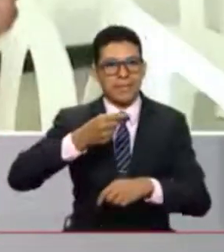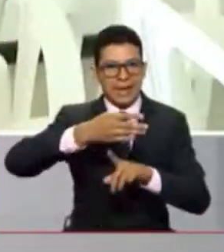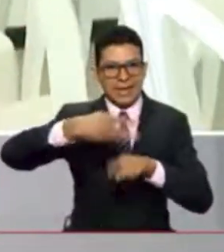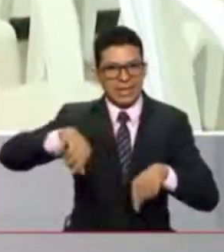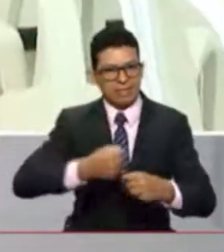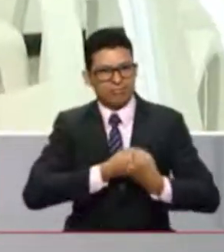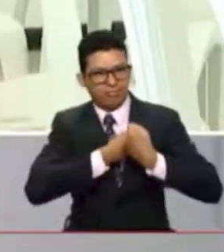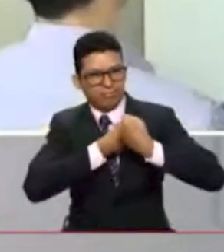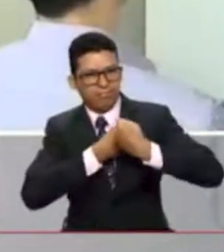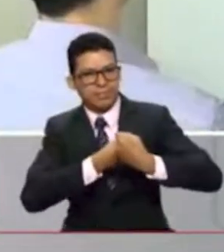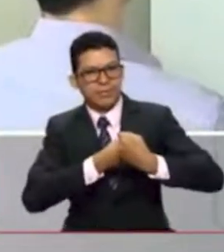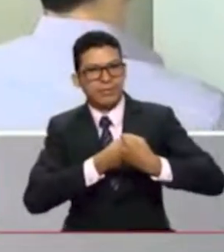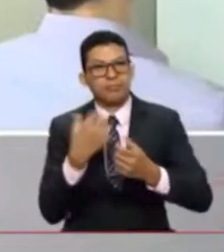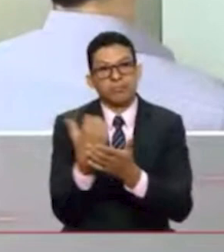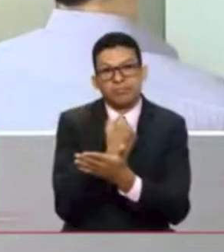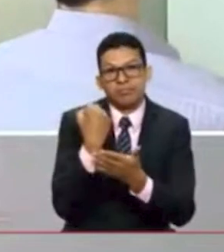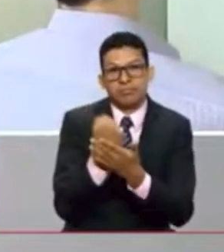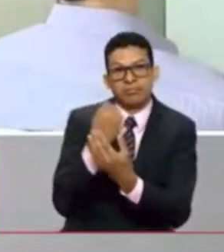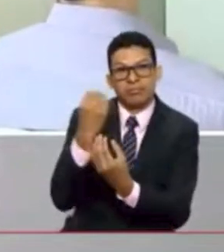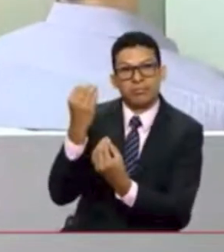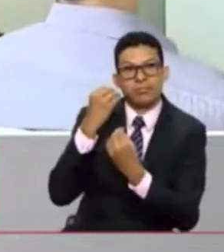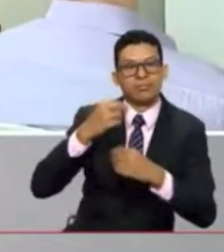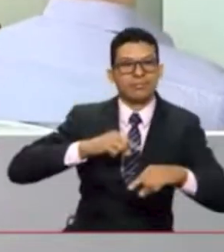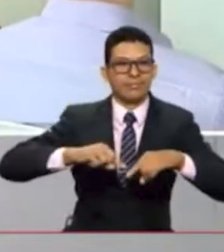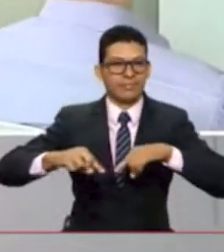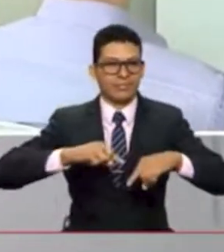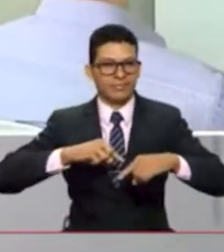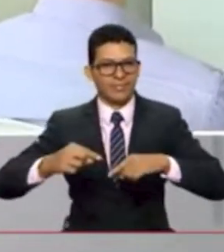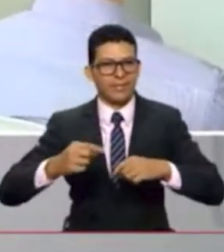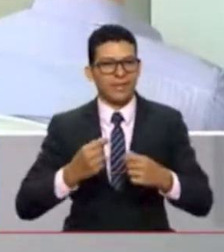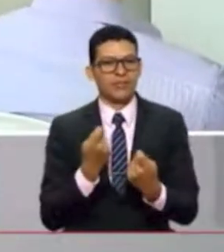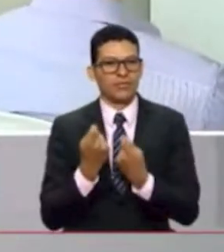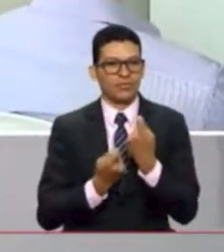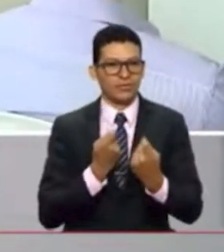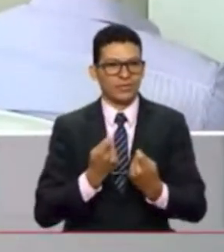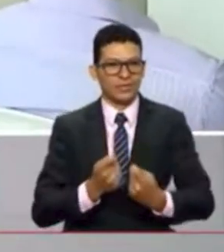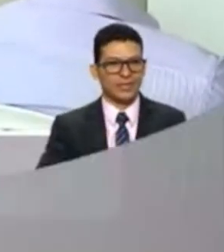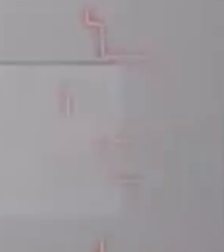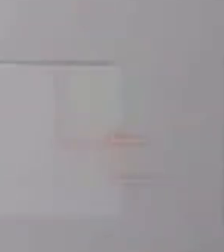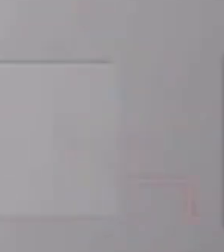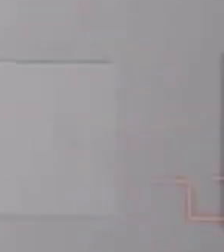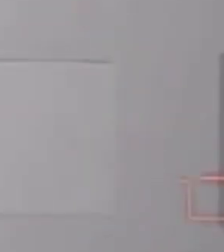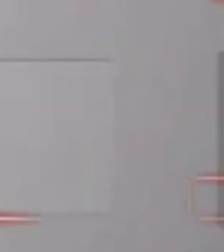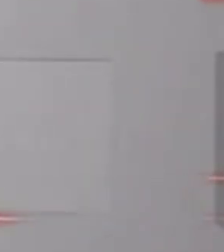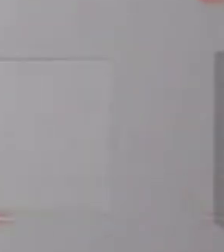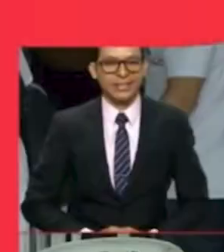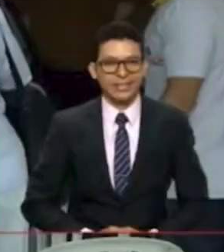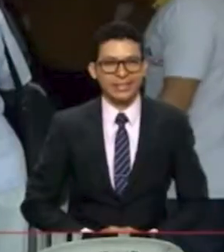que generen ingresos mientras obtienen formación en administración de negocios.